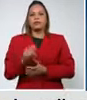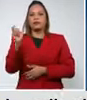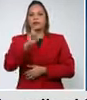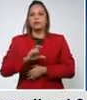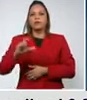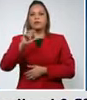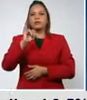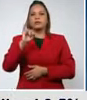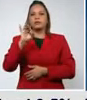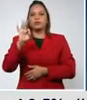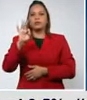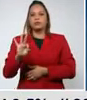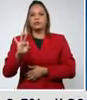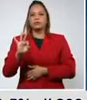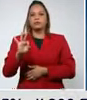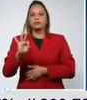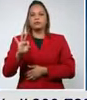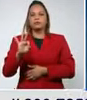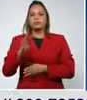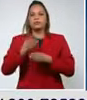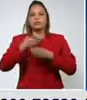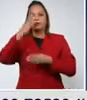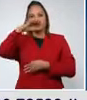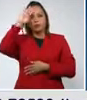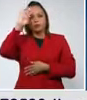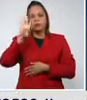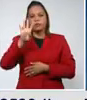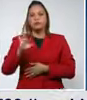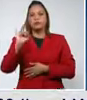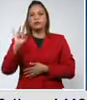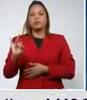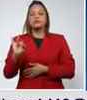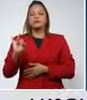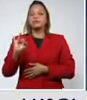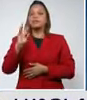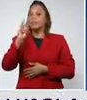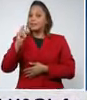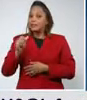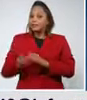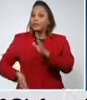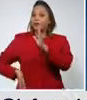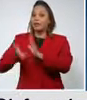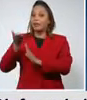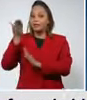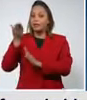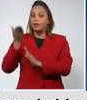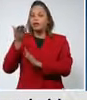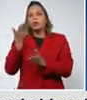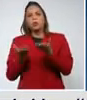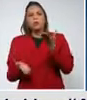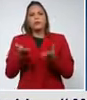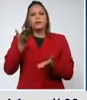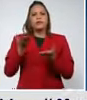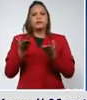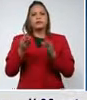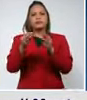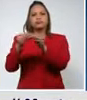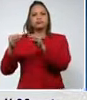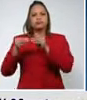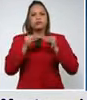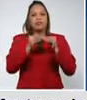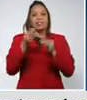68. Santiago de Cuba, 47, una cifra alta, pero en comparación con la transmisión que ellos